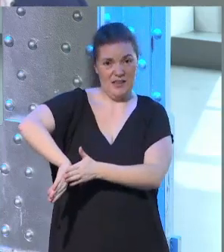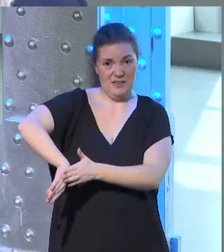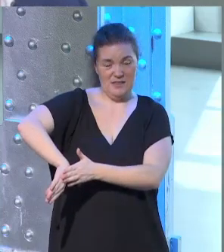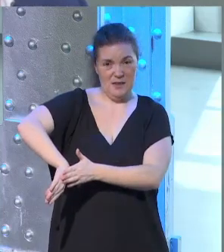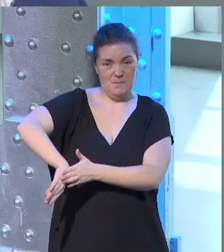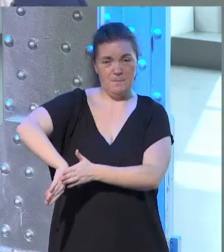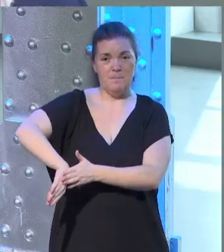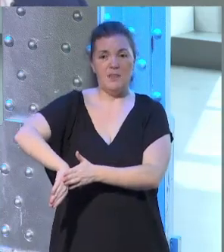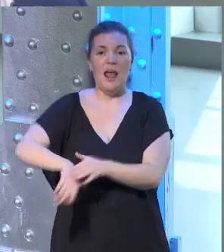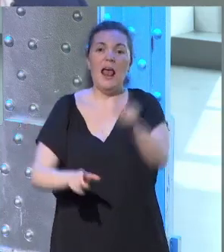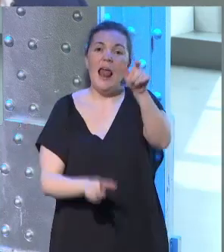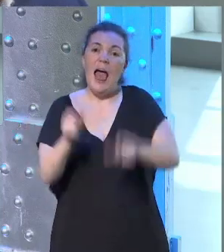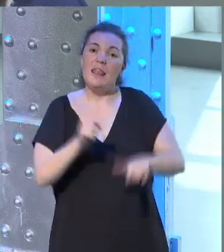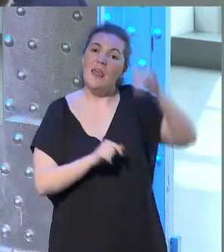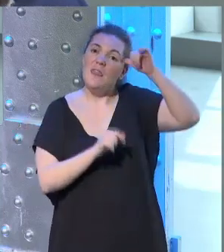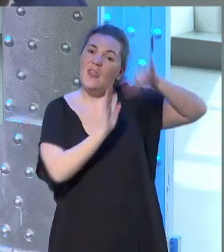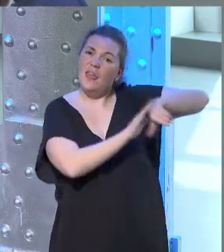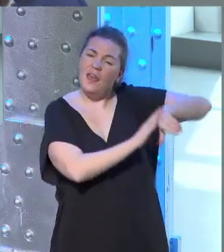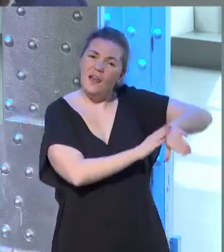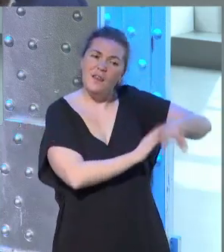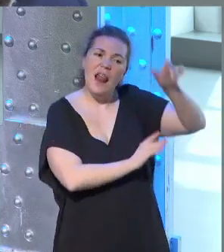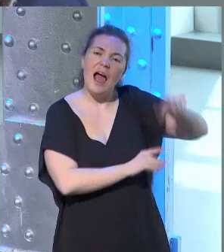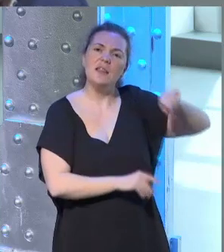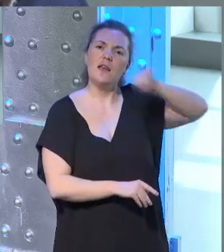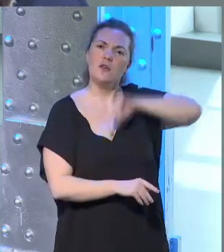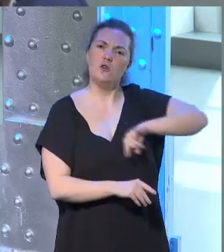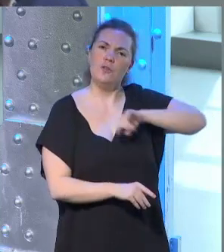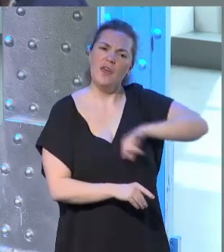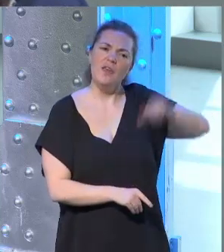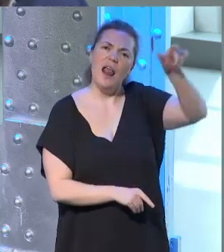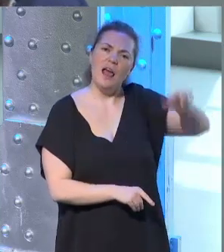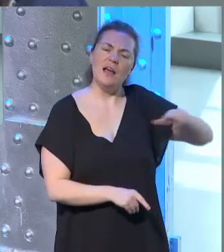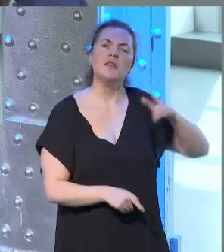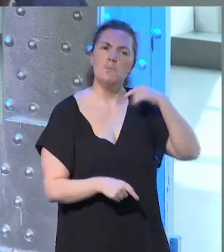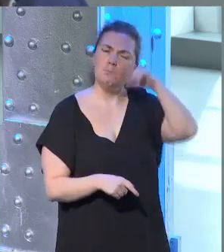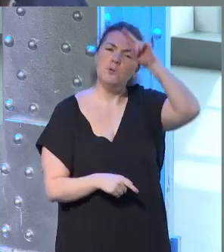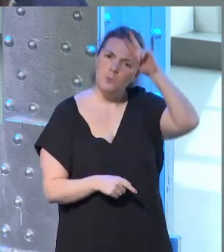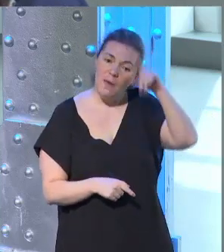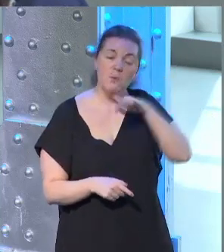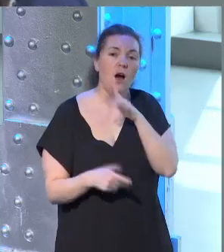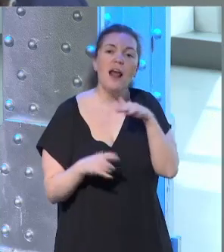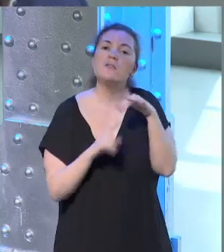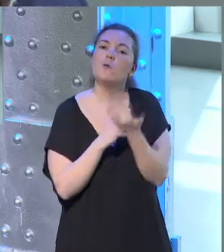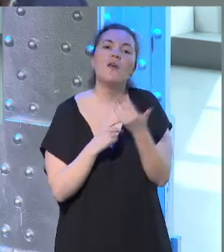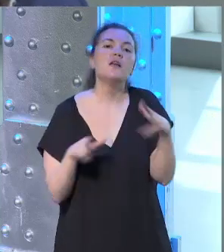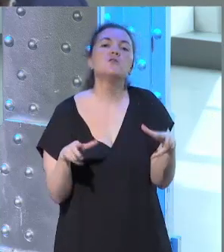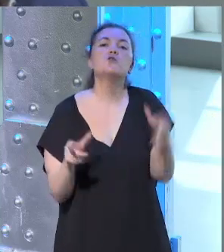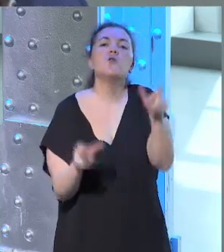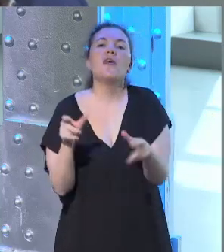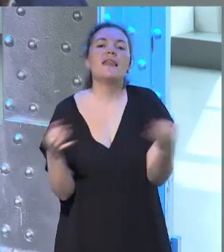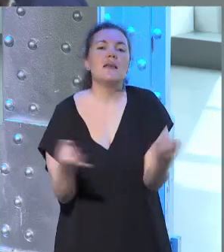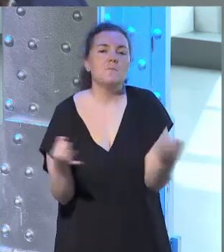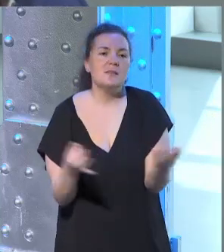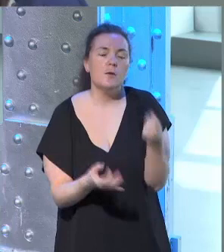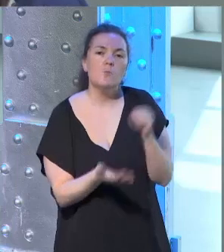Mientras que la gente de la izquierda y la gente concienciada y preocupada por lo que está pasando en la sociedad, etcétera, muchas veces no estamos